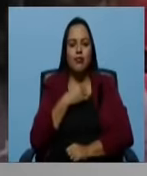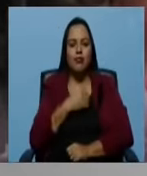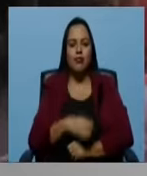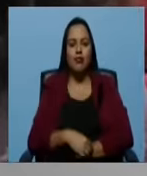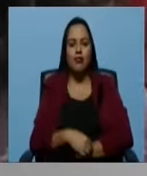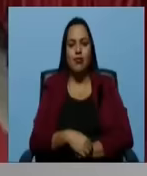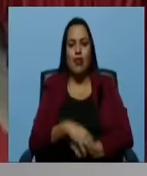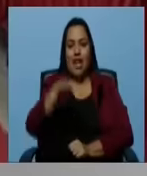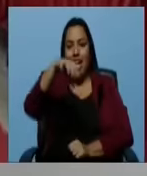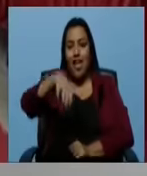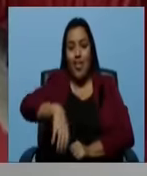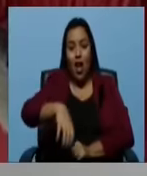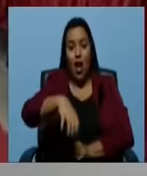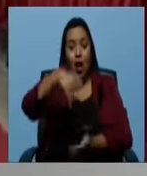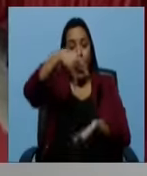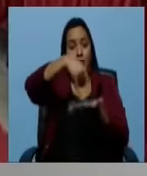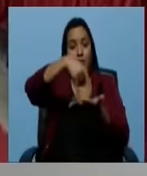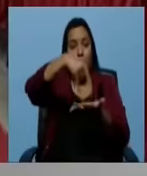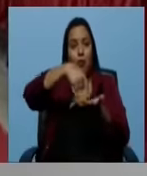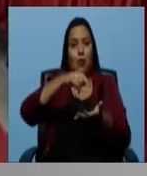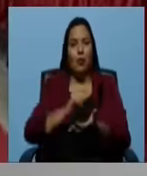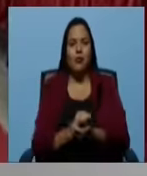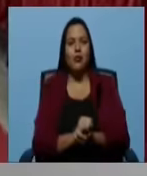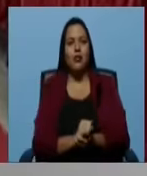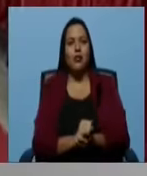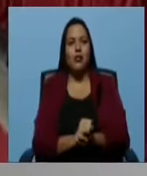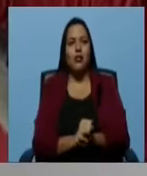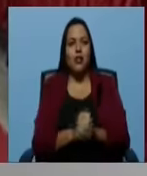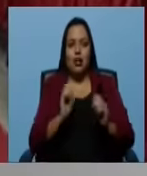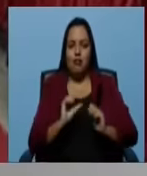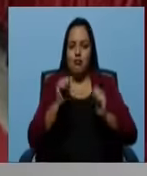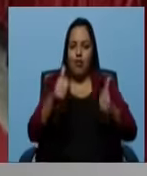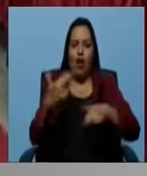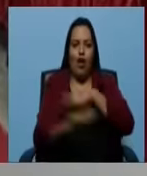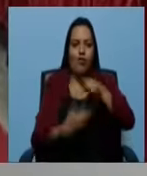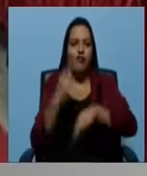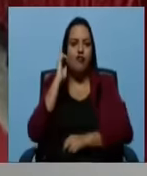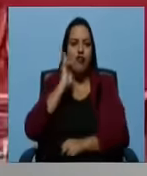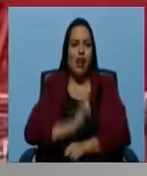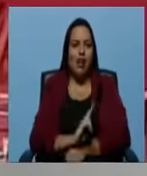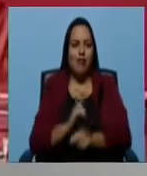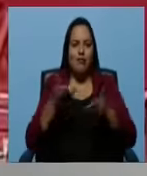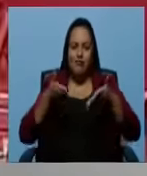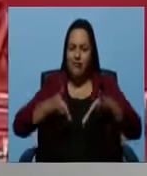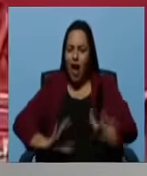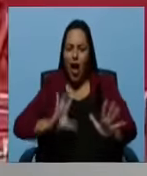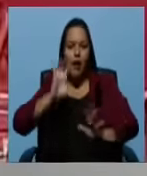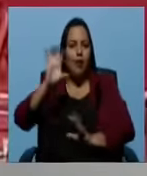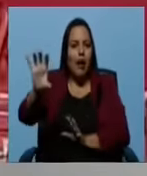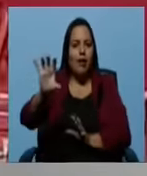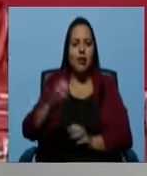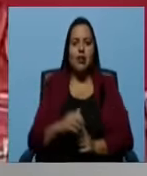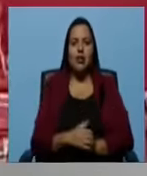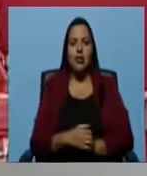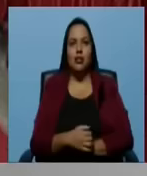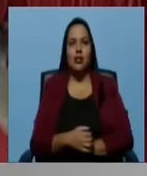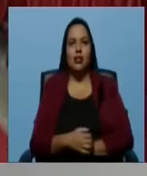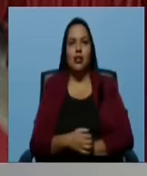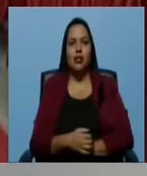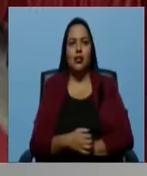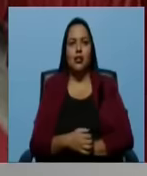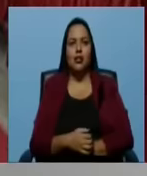el estado Carabobo, donde nació la Revolución Bolivariana, donde nació la patria,